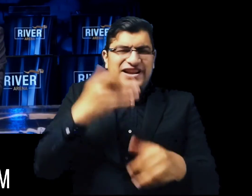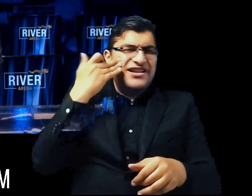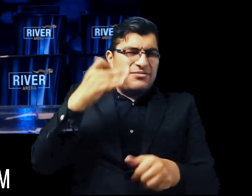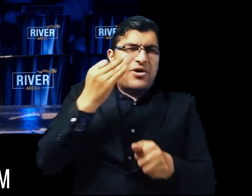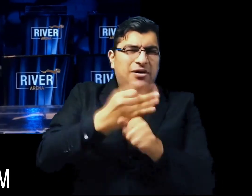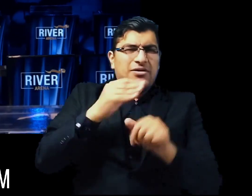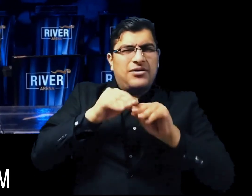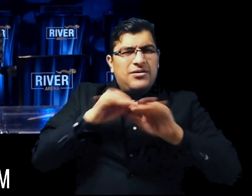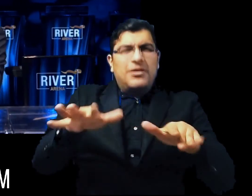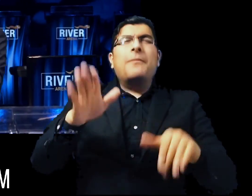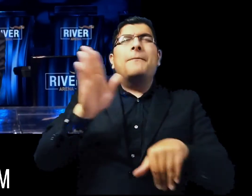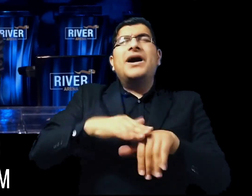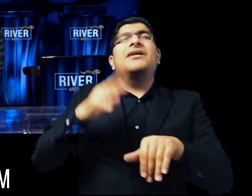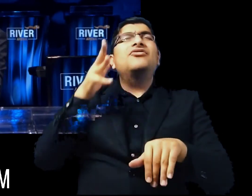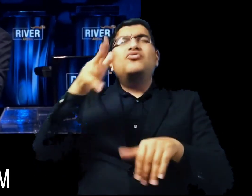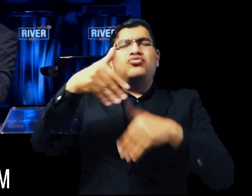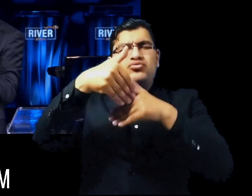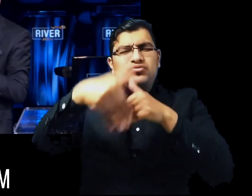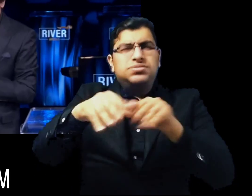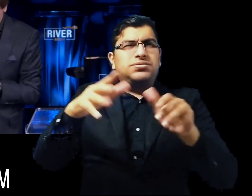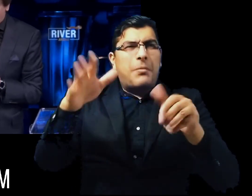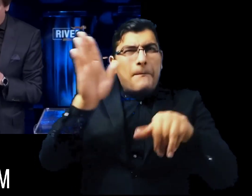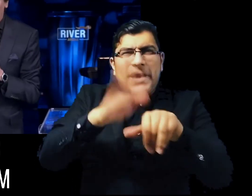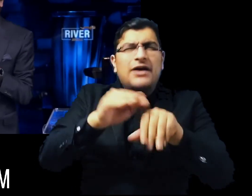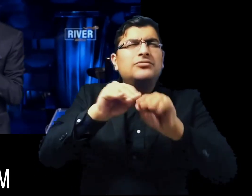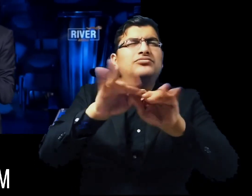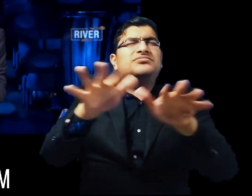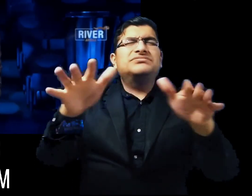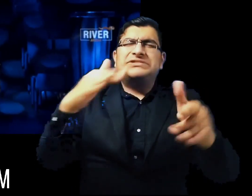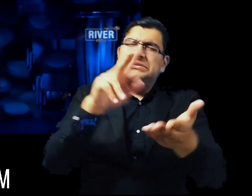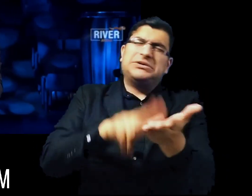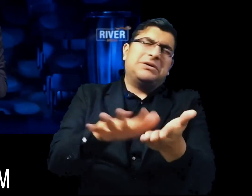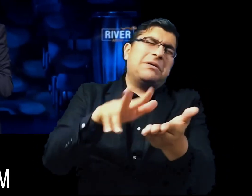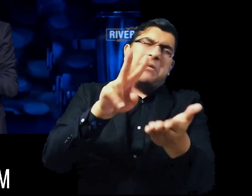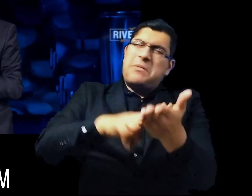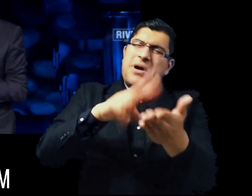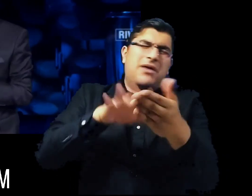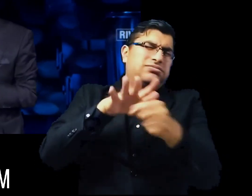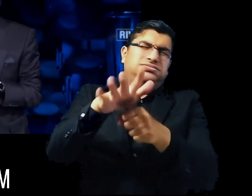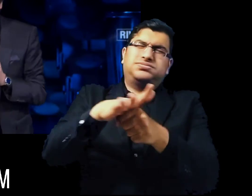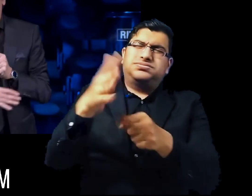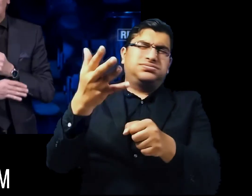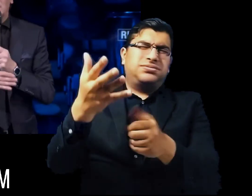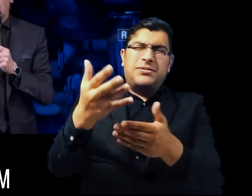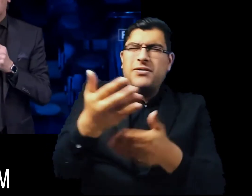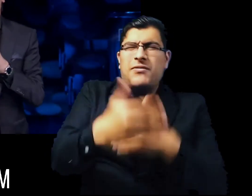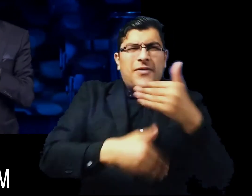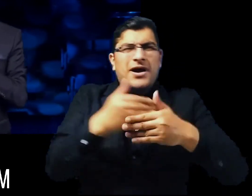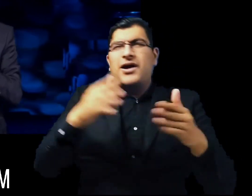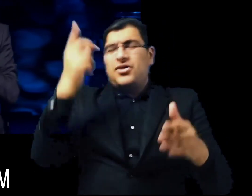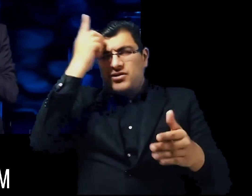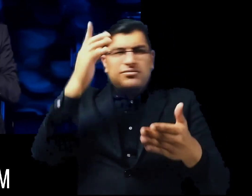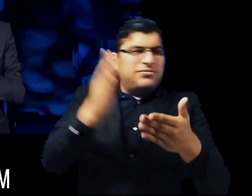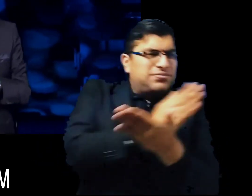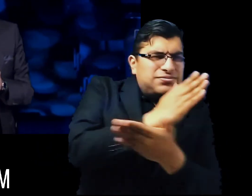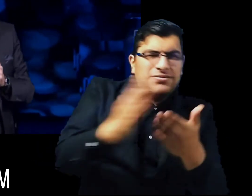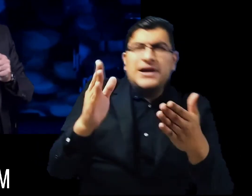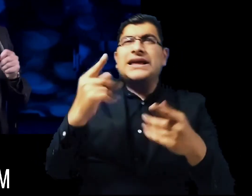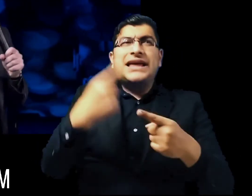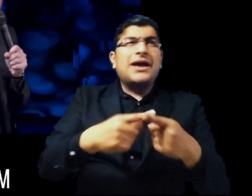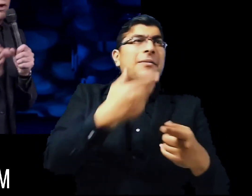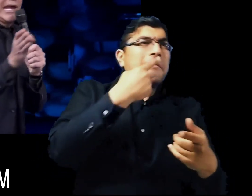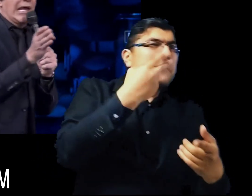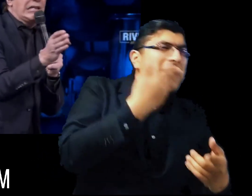la mayor cosecha viene durante este año, y será una cosecha legítima, donde Dios separará el trigo de la cizaña, donde